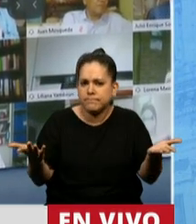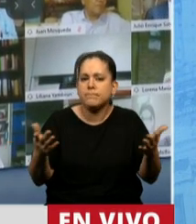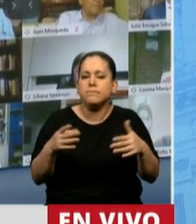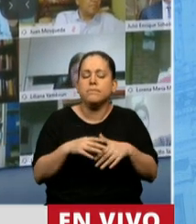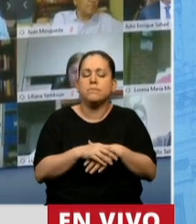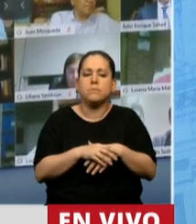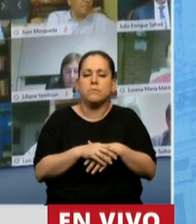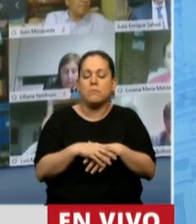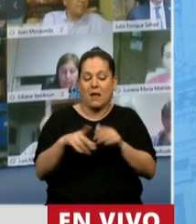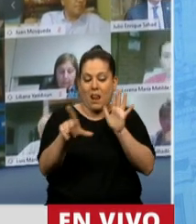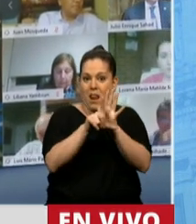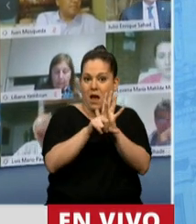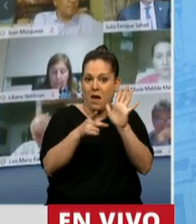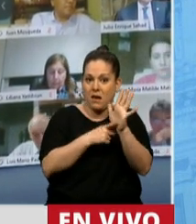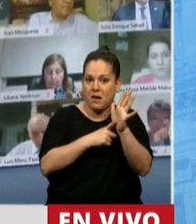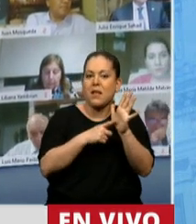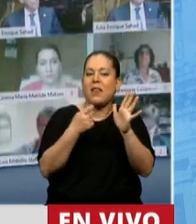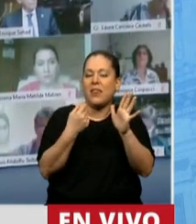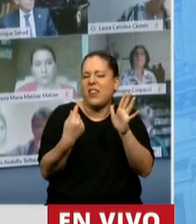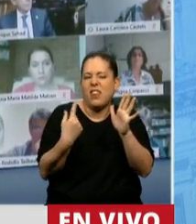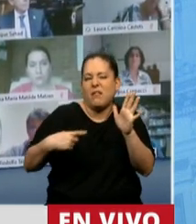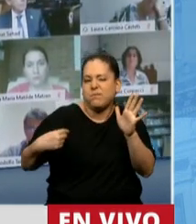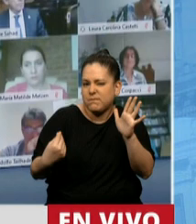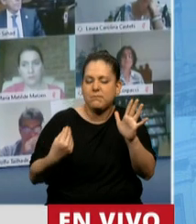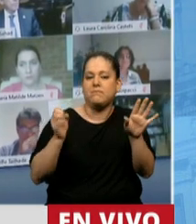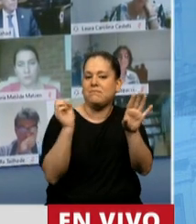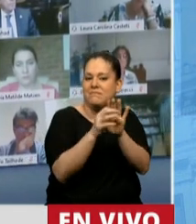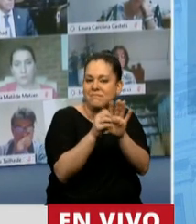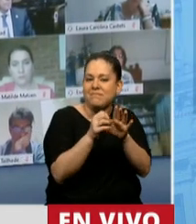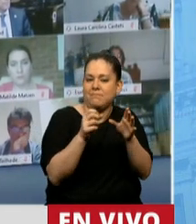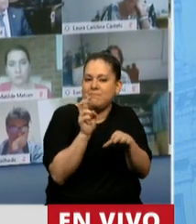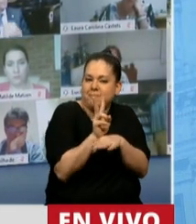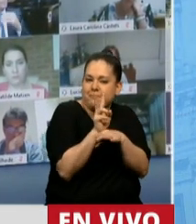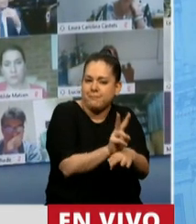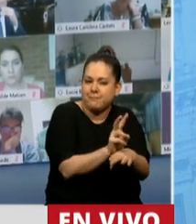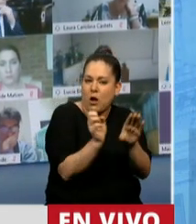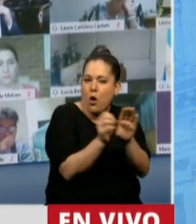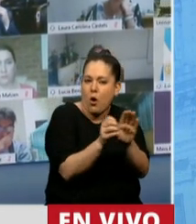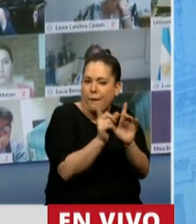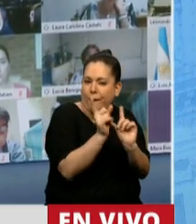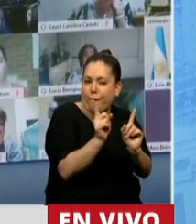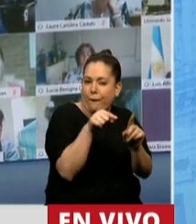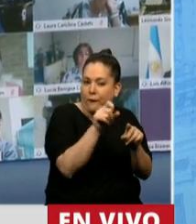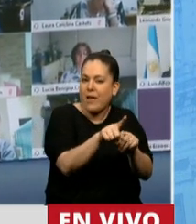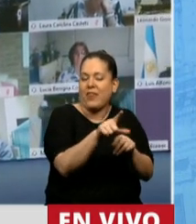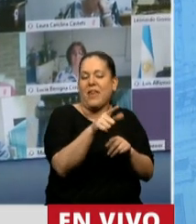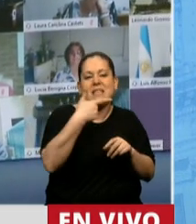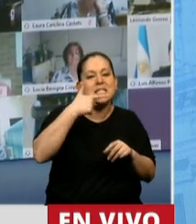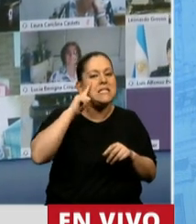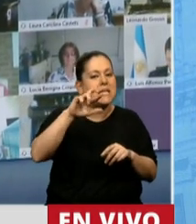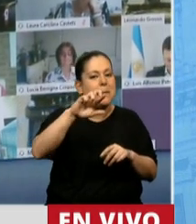este esta ley de garantía de la ley de defensa los activos del fondo de garantía de sustentabilidad del